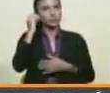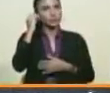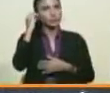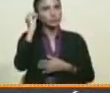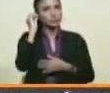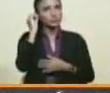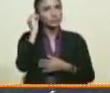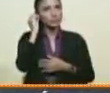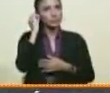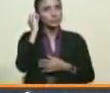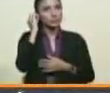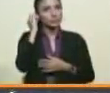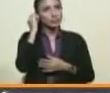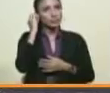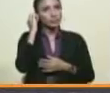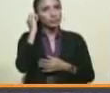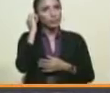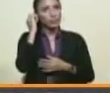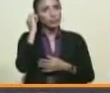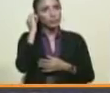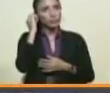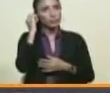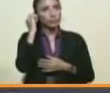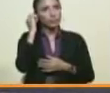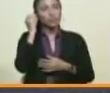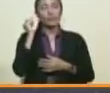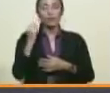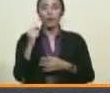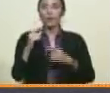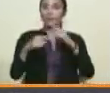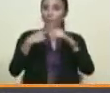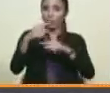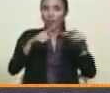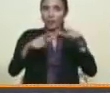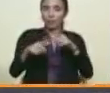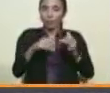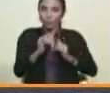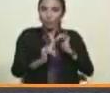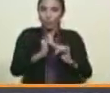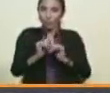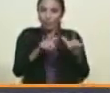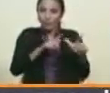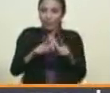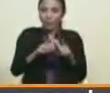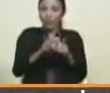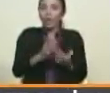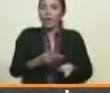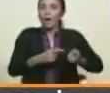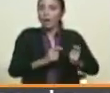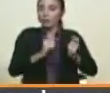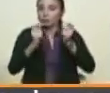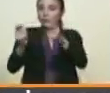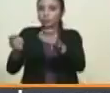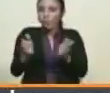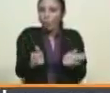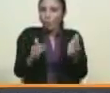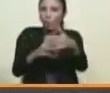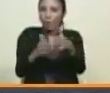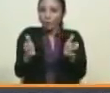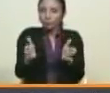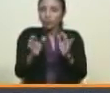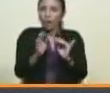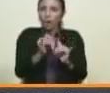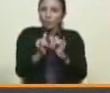nuestros pacientes corrección inmediatamente después que atendemos nacido se pasa al acervo cunas donde se le realizan los